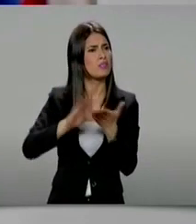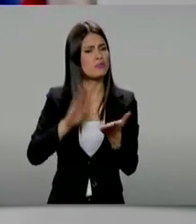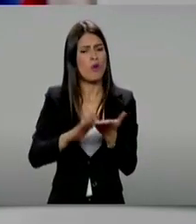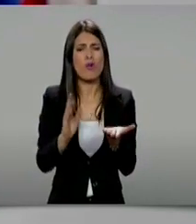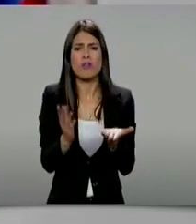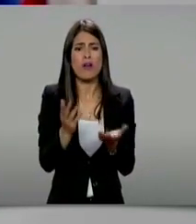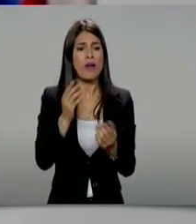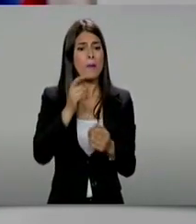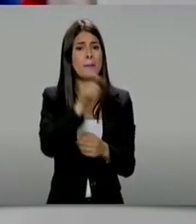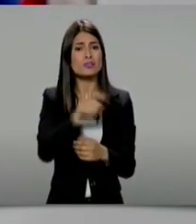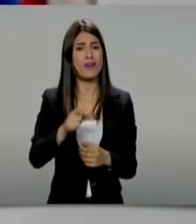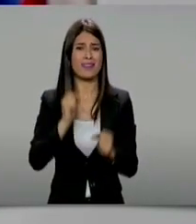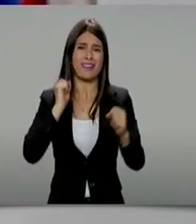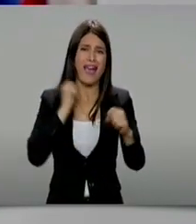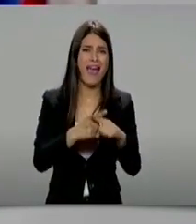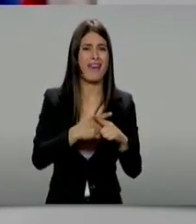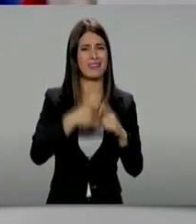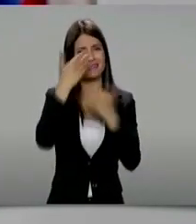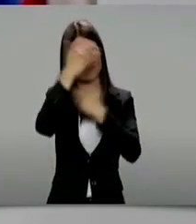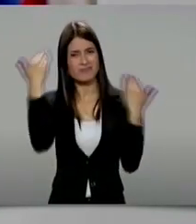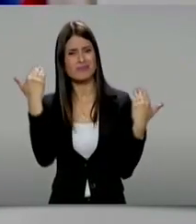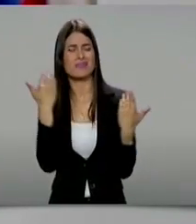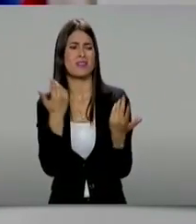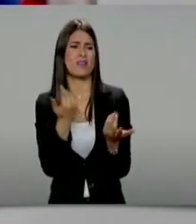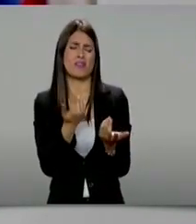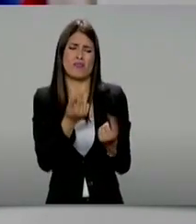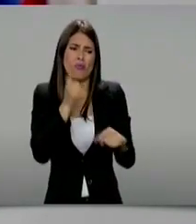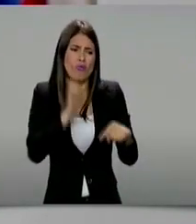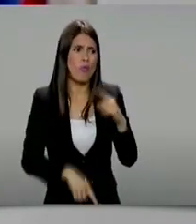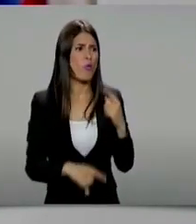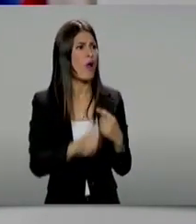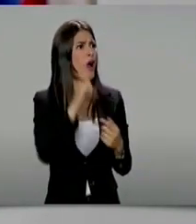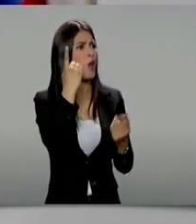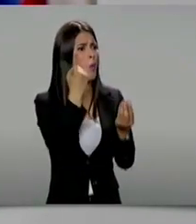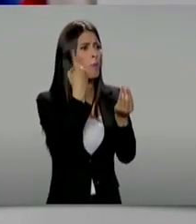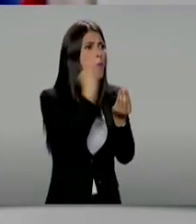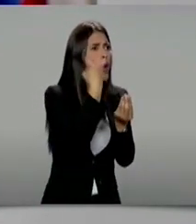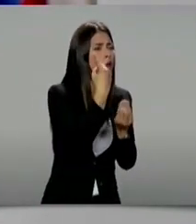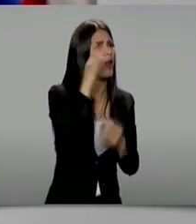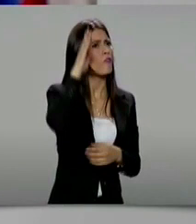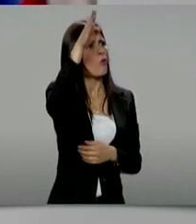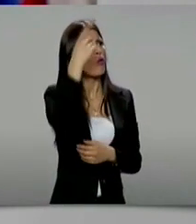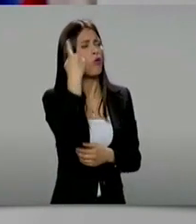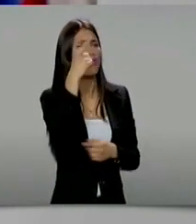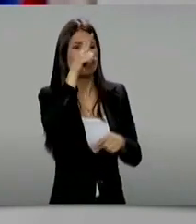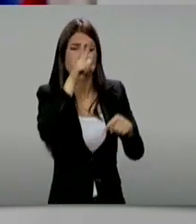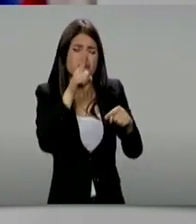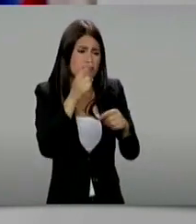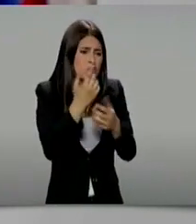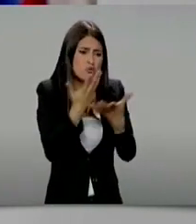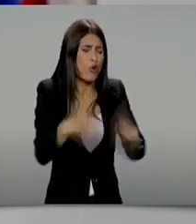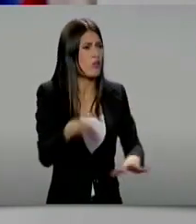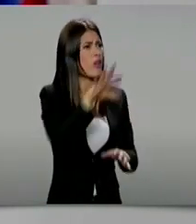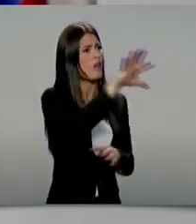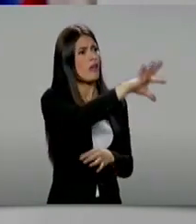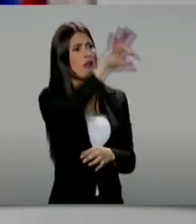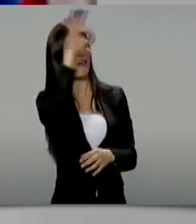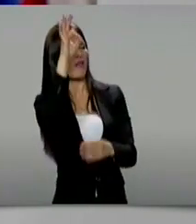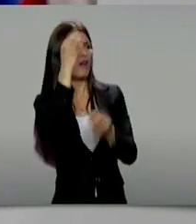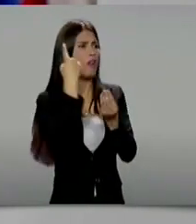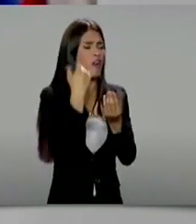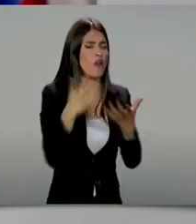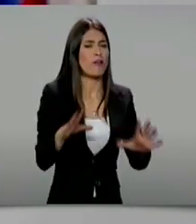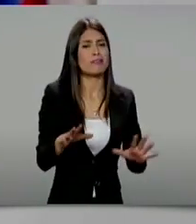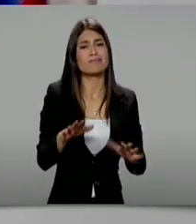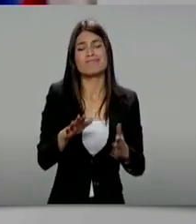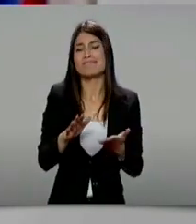elegidos Yo entiendo que este es el sentid de muchos colombianos en la mesa de La Habana los negociadores del gobierno